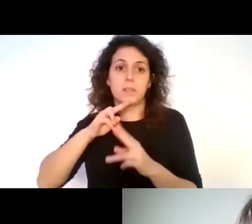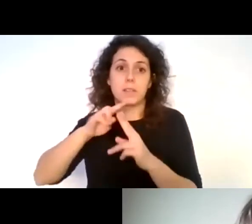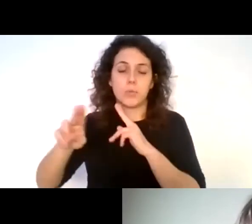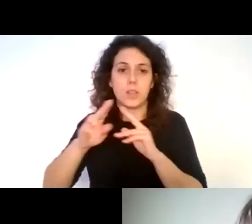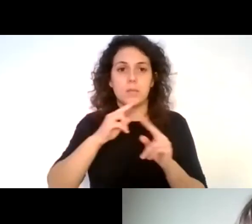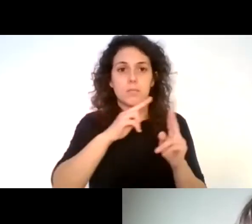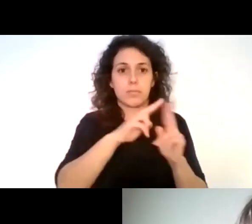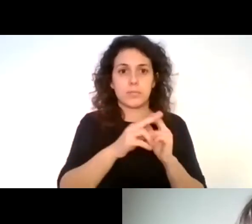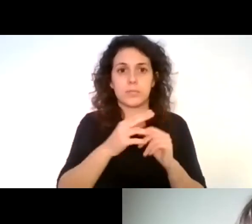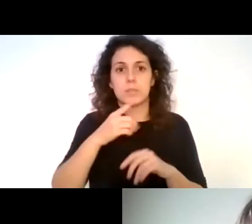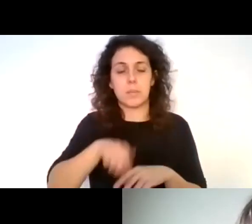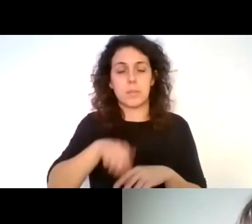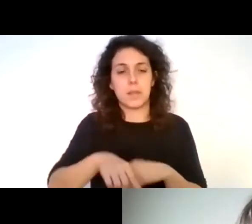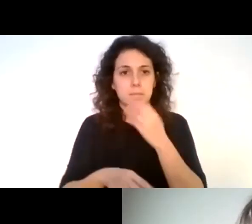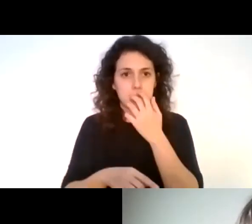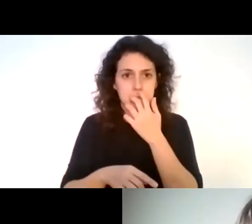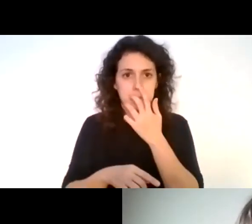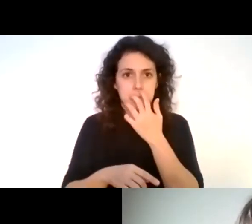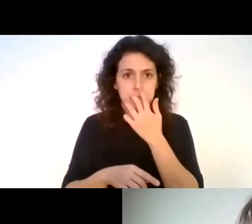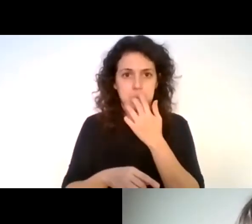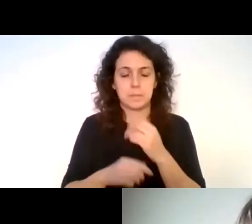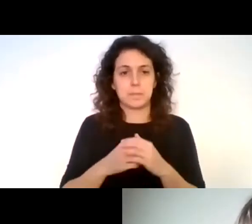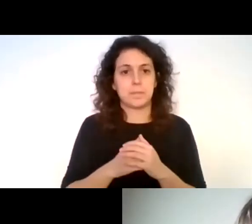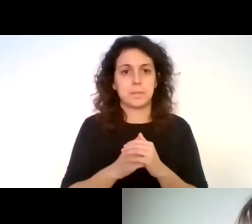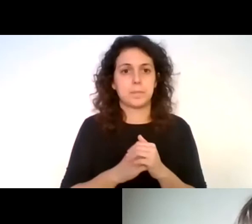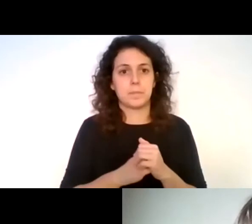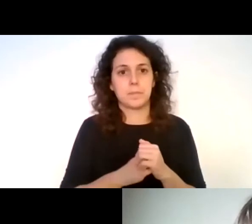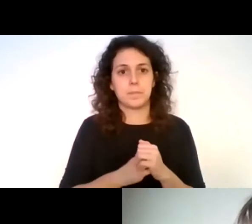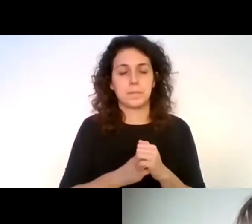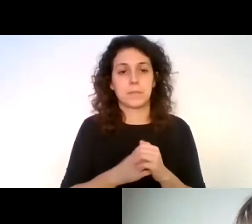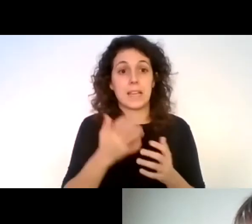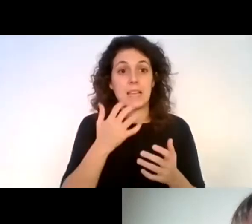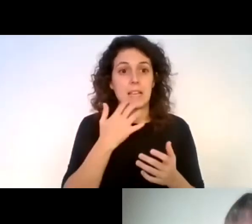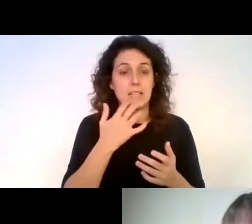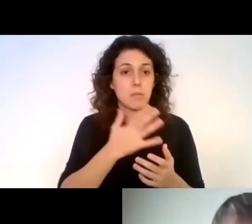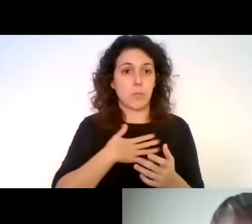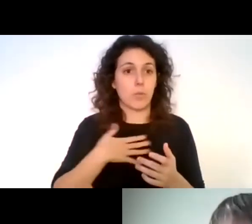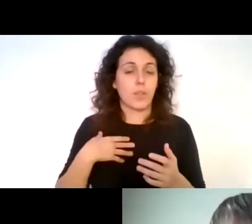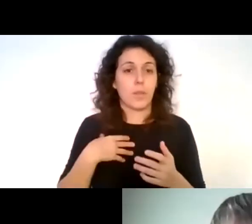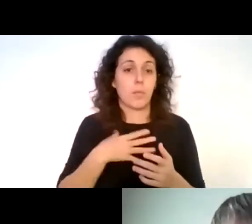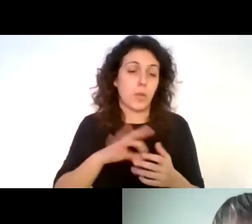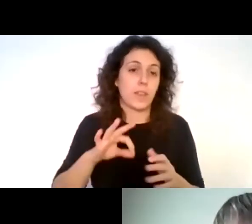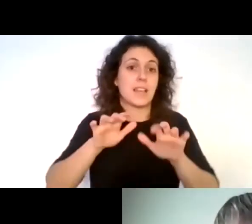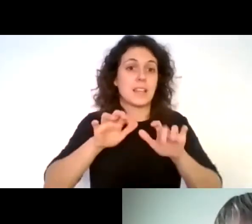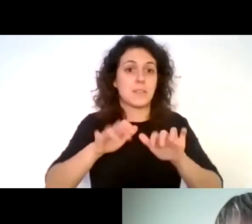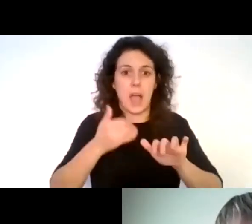Write something in your chat describing, I believe Luis Miguel did a read. Si podéis escribir algo en el